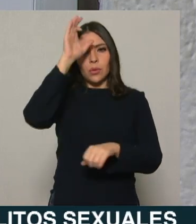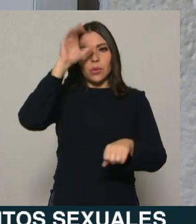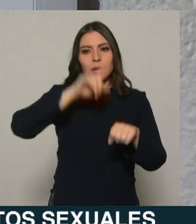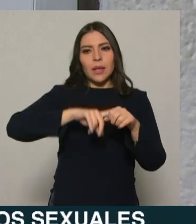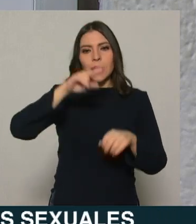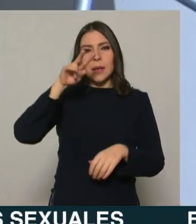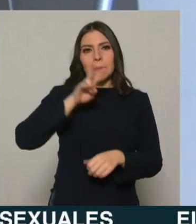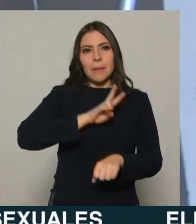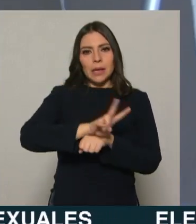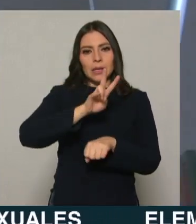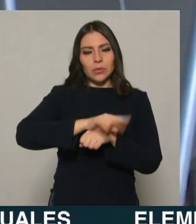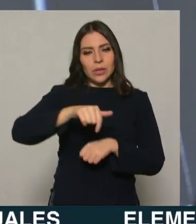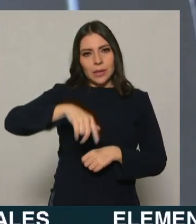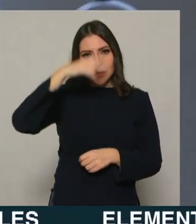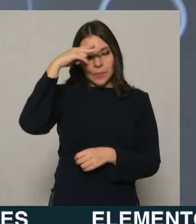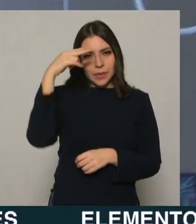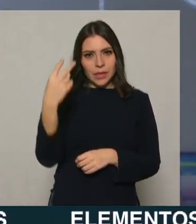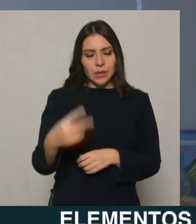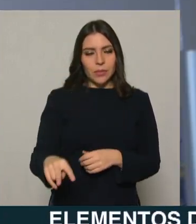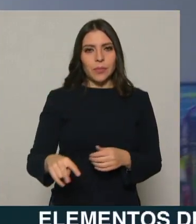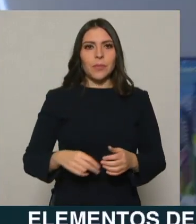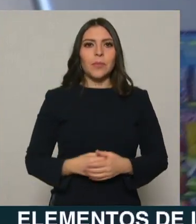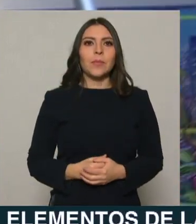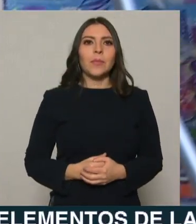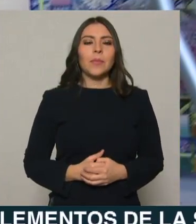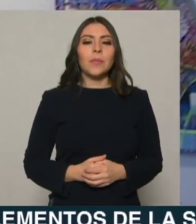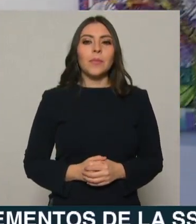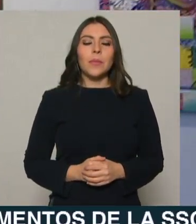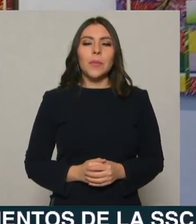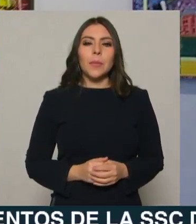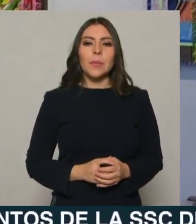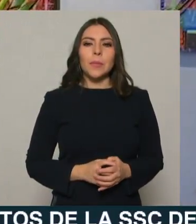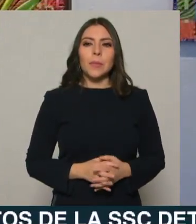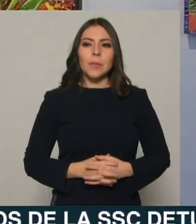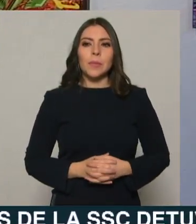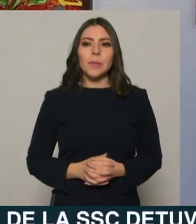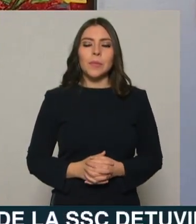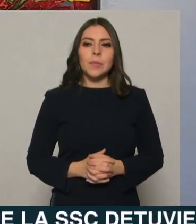México. Con imágenes de Jorge Barajas, Iraíz Morquecho, 21 Noticias.